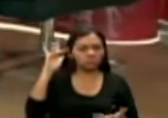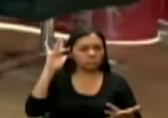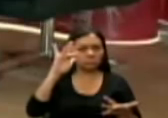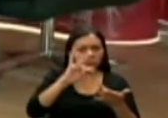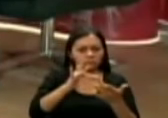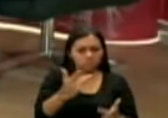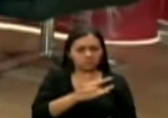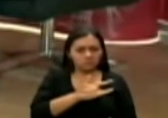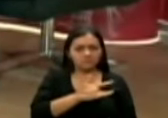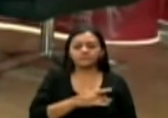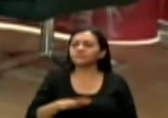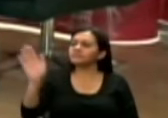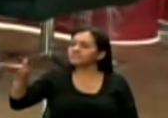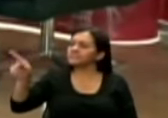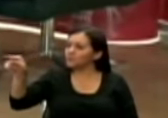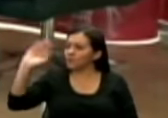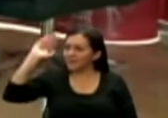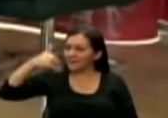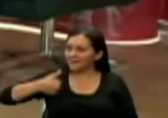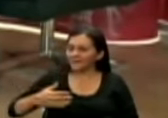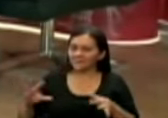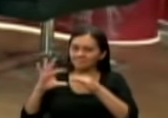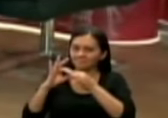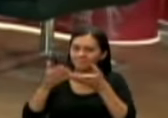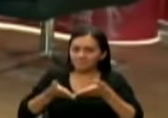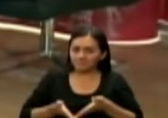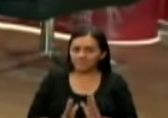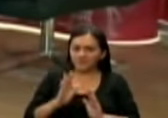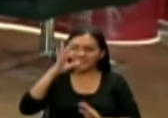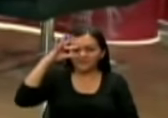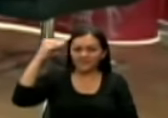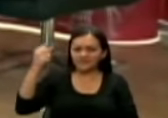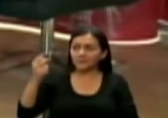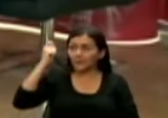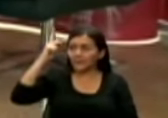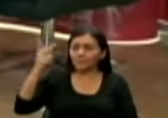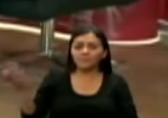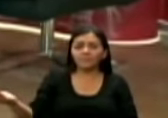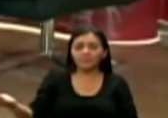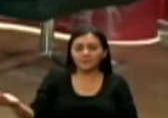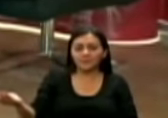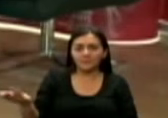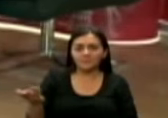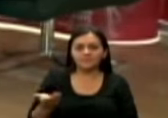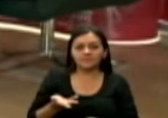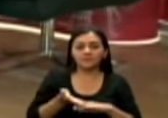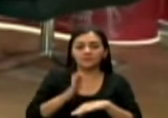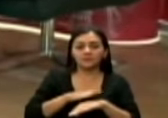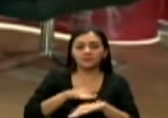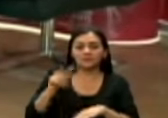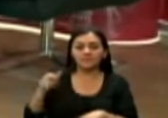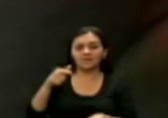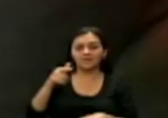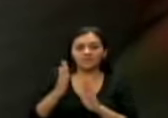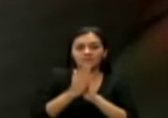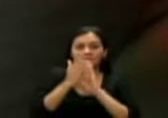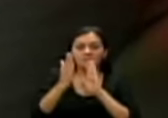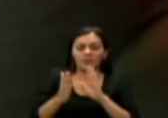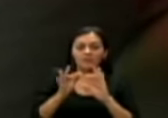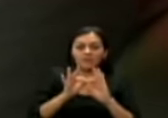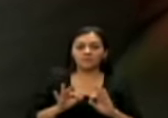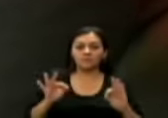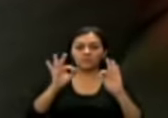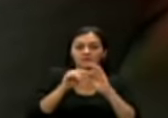como argentino, Pedro, ¿cuál es su criterio respecto a Francisco, a esta figura emblemática en estos momentos que ha sido